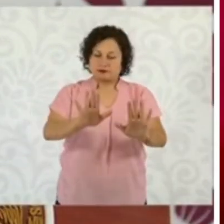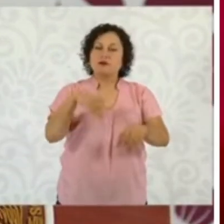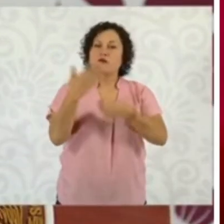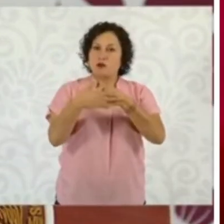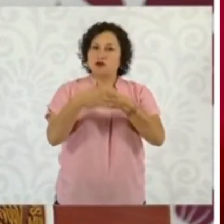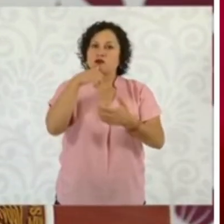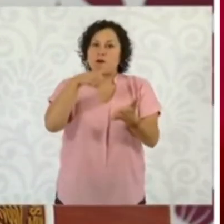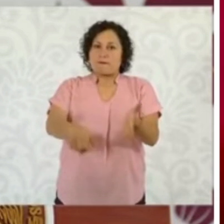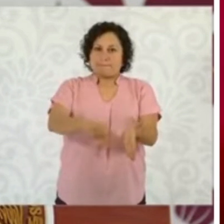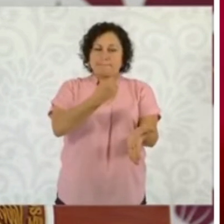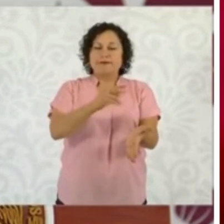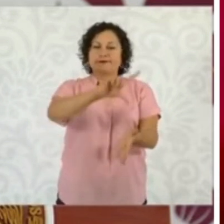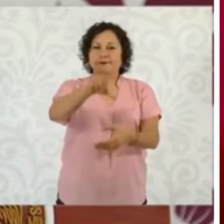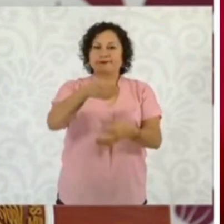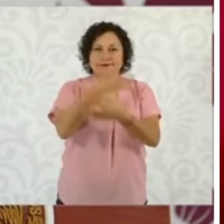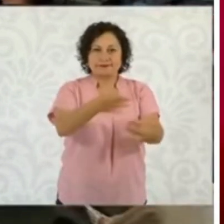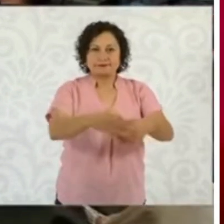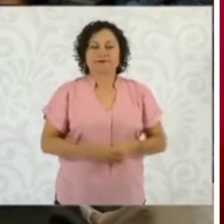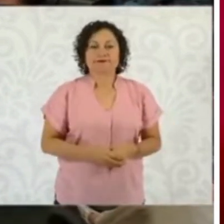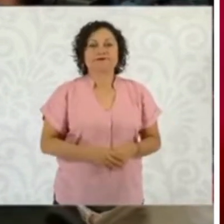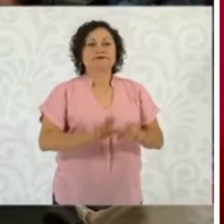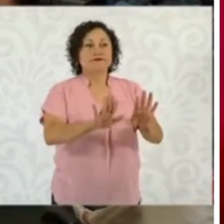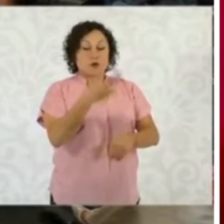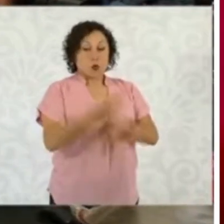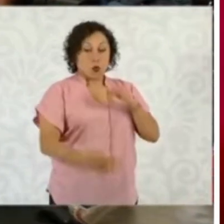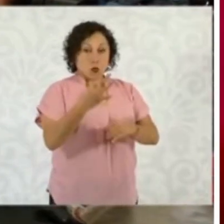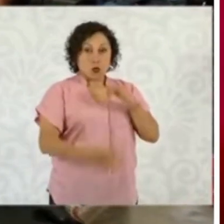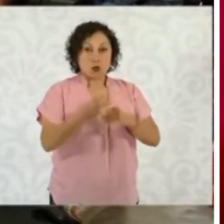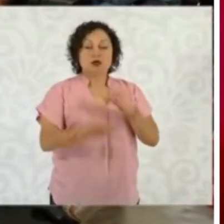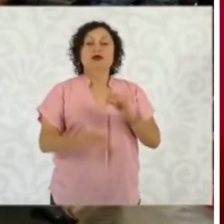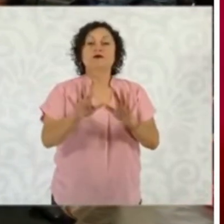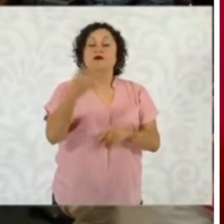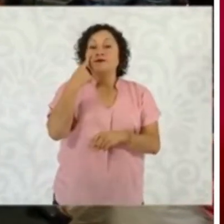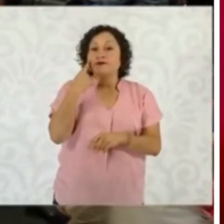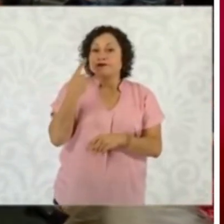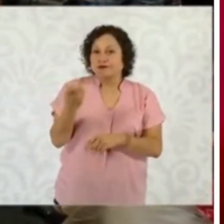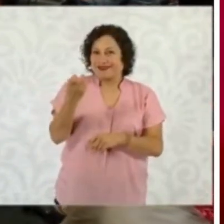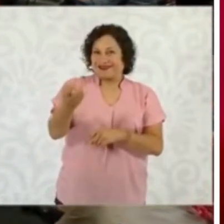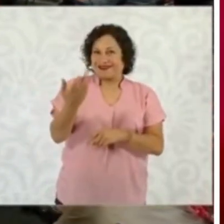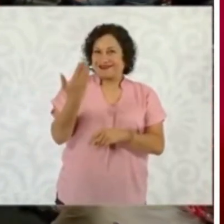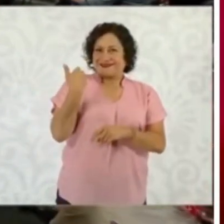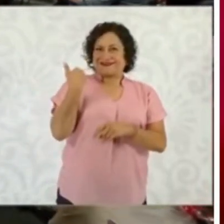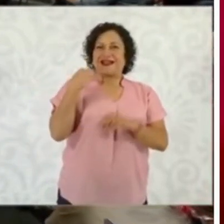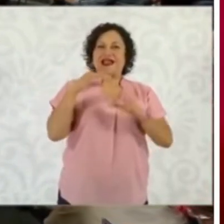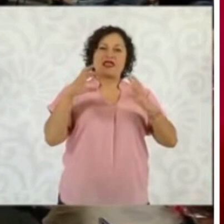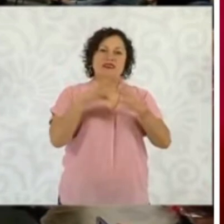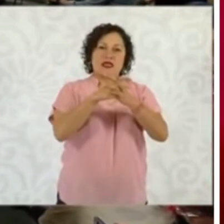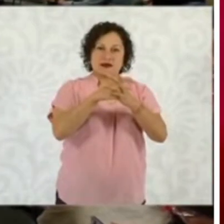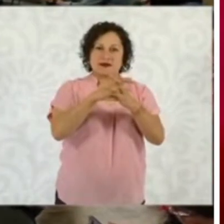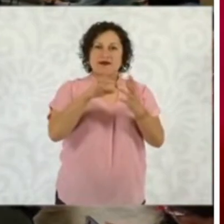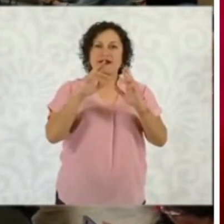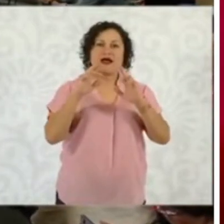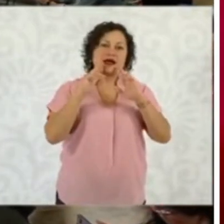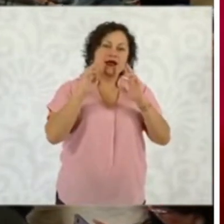este sentido, ya lo vamos a estar informando. Finalmente, Presidenta, uno de los saldos de esa supuesta guerra contra el narcotráfico, digo supuesta porque en